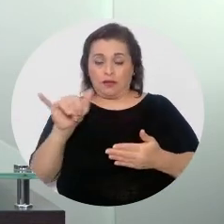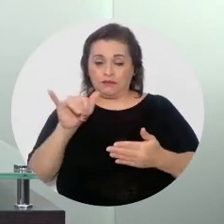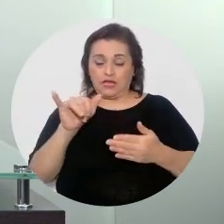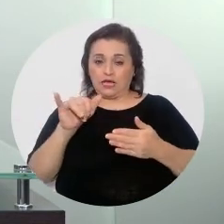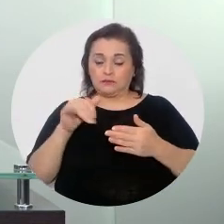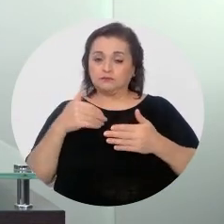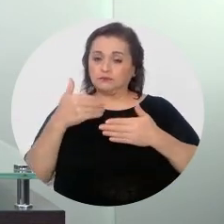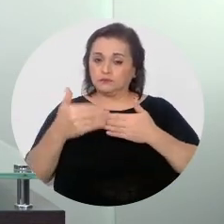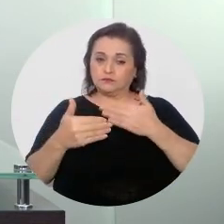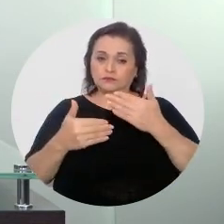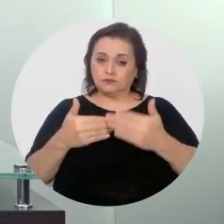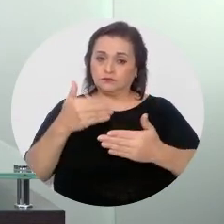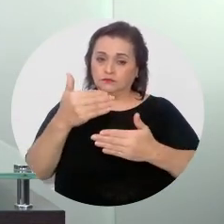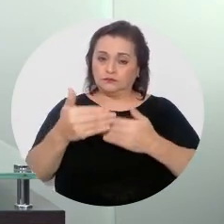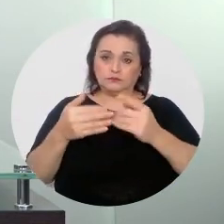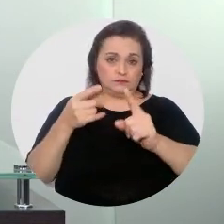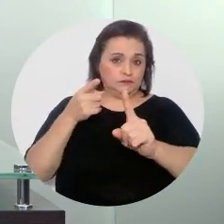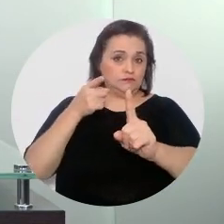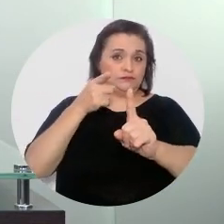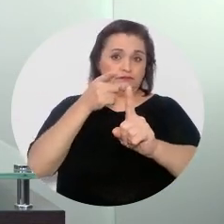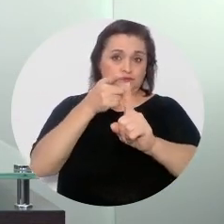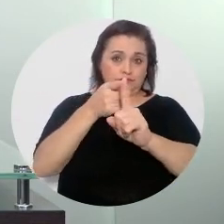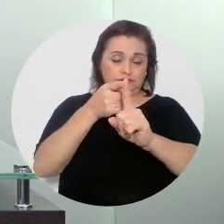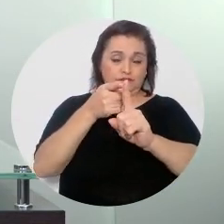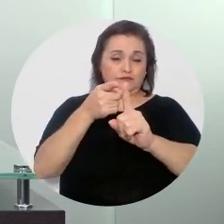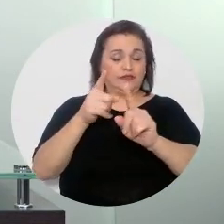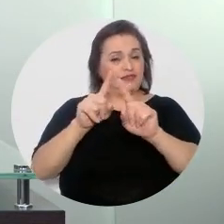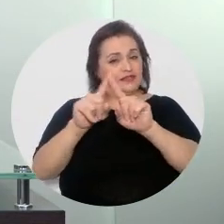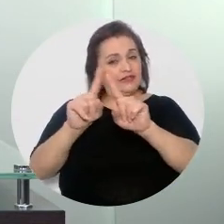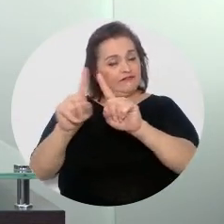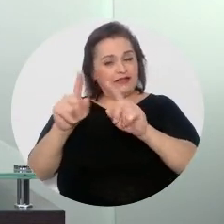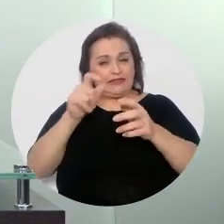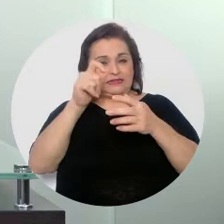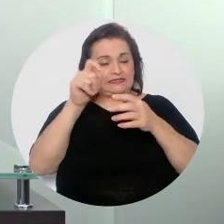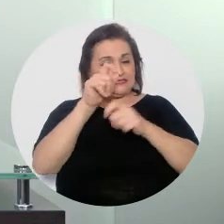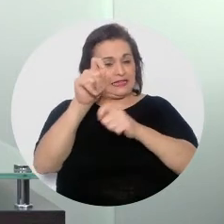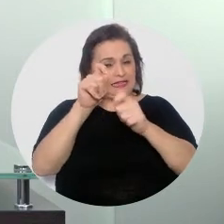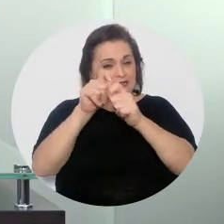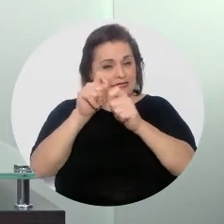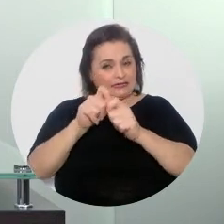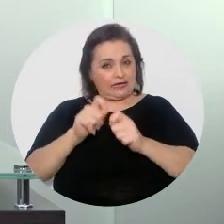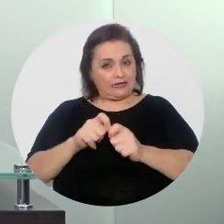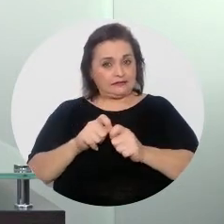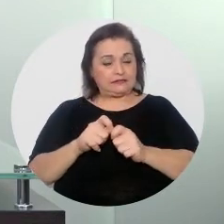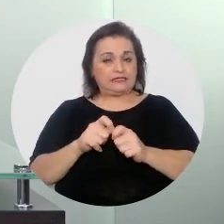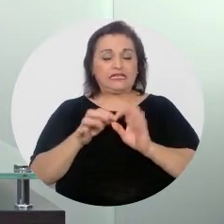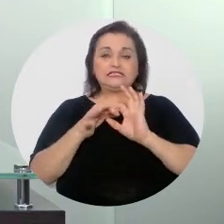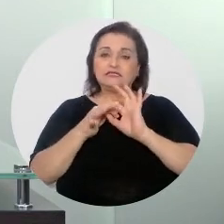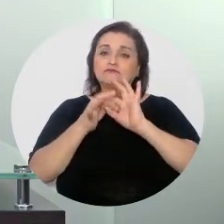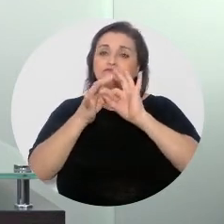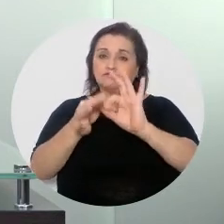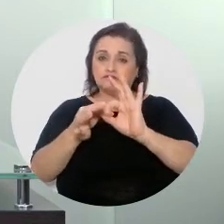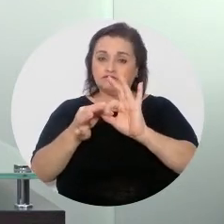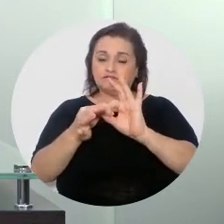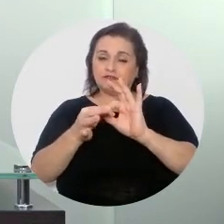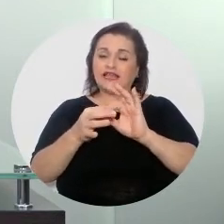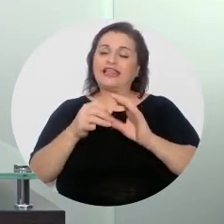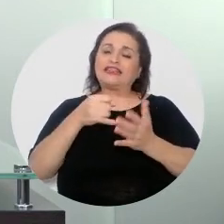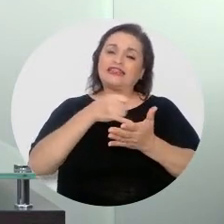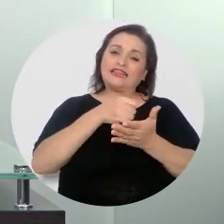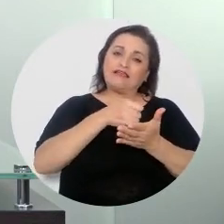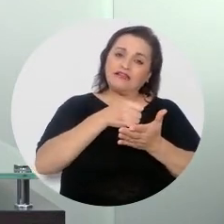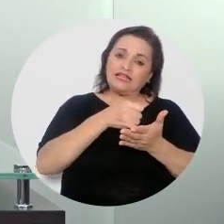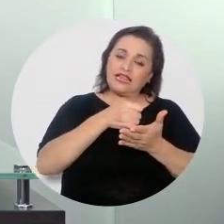también llevado en definitiva a una suerte de detalle de lo que se consideran